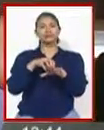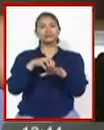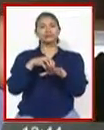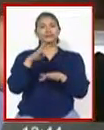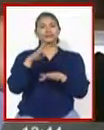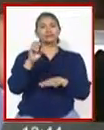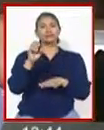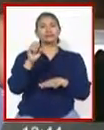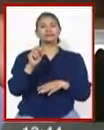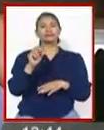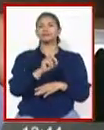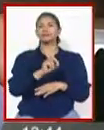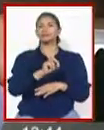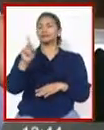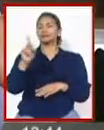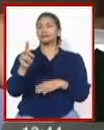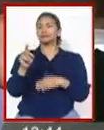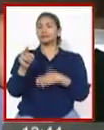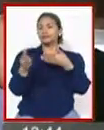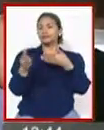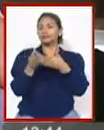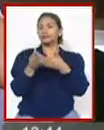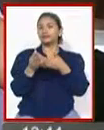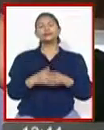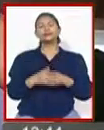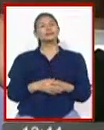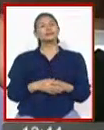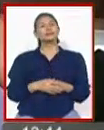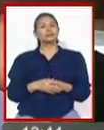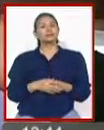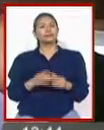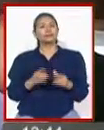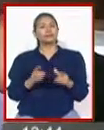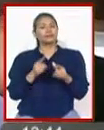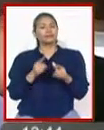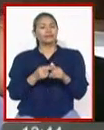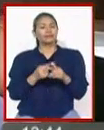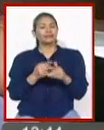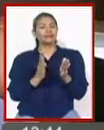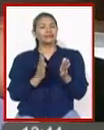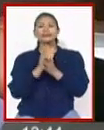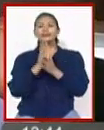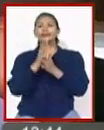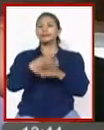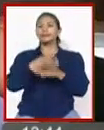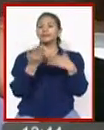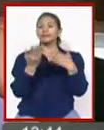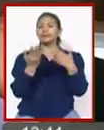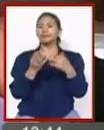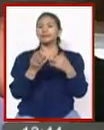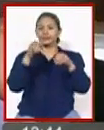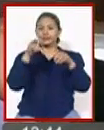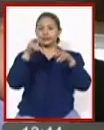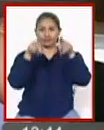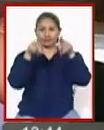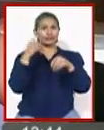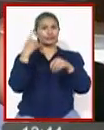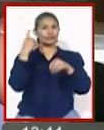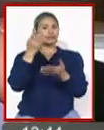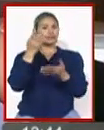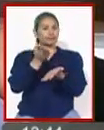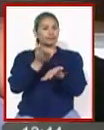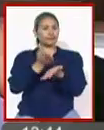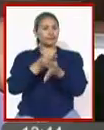articulado no va a estar en el lado derecho, va a estar apegado a la alameda, ¿no? Entonces lo que se está preveyendo es los cruces por donde van a pasar las personas para las